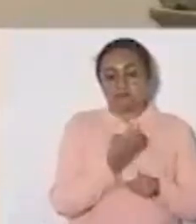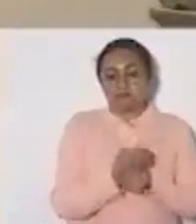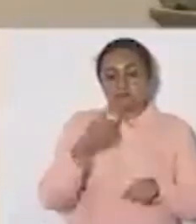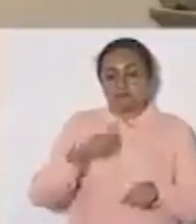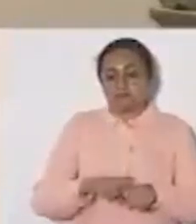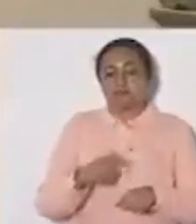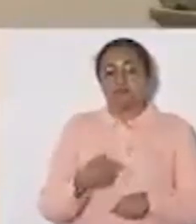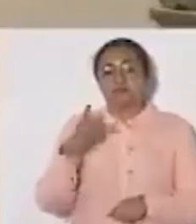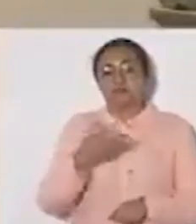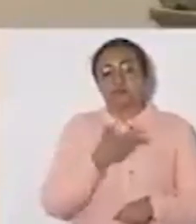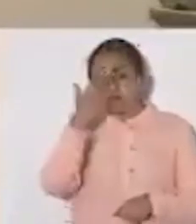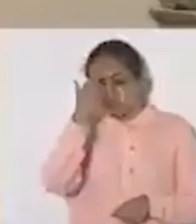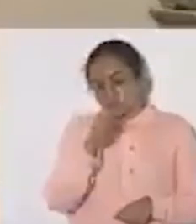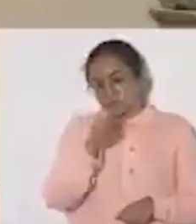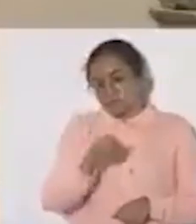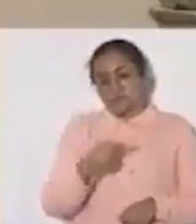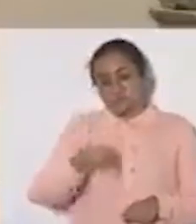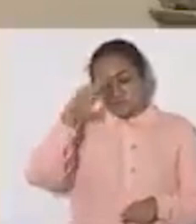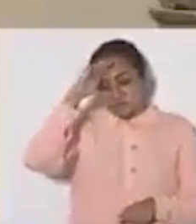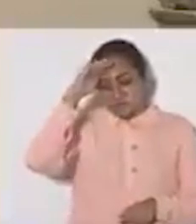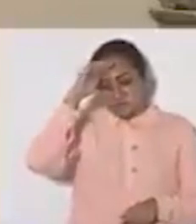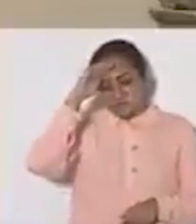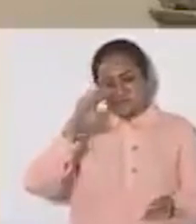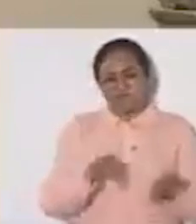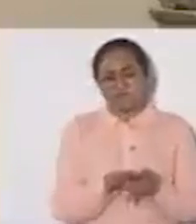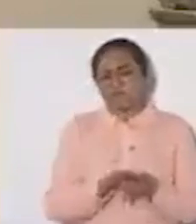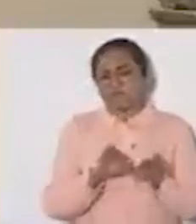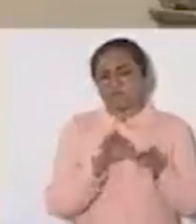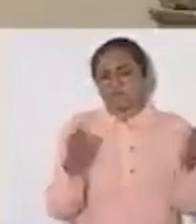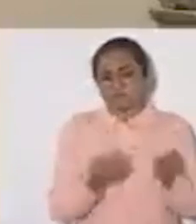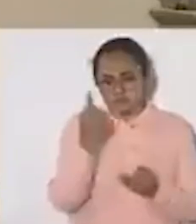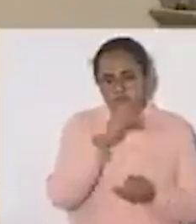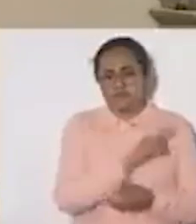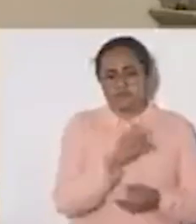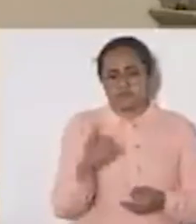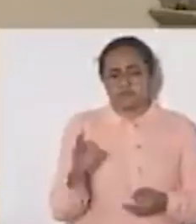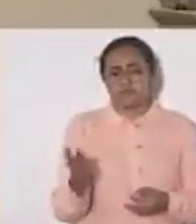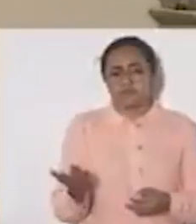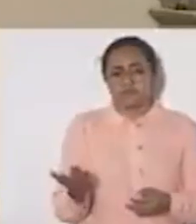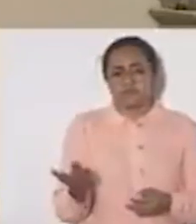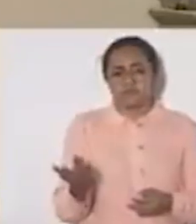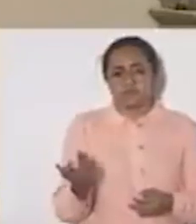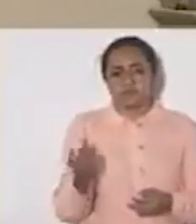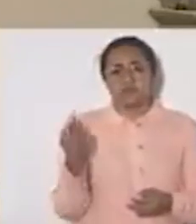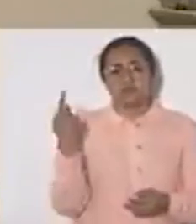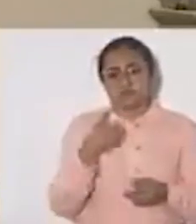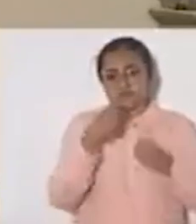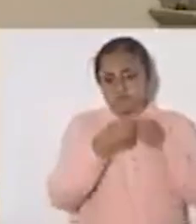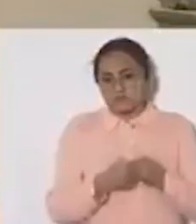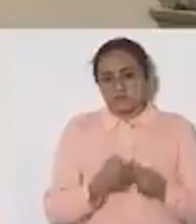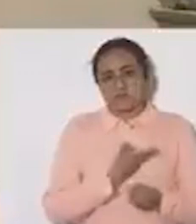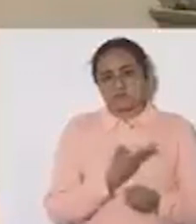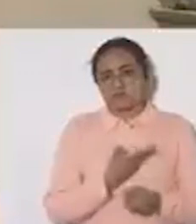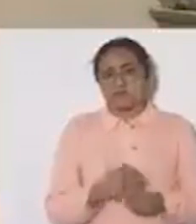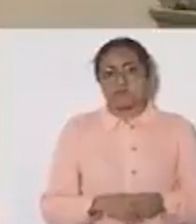ayudó a sobarle el brazo para contener el dolor. De acuerdo con fuentes del gobierno del estado, la mañana